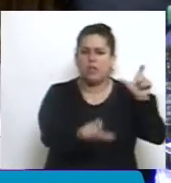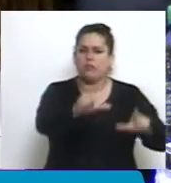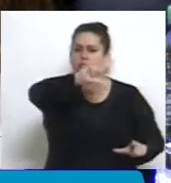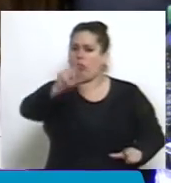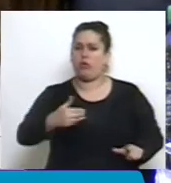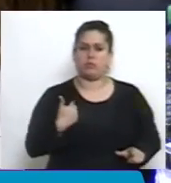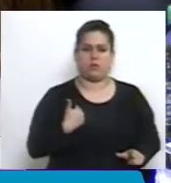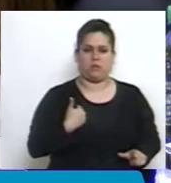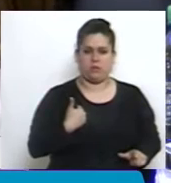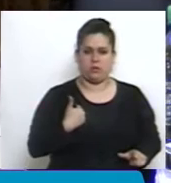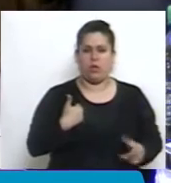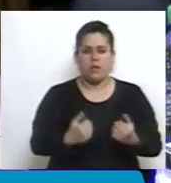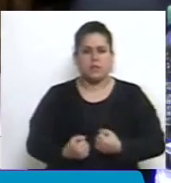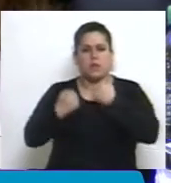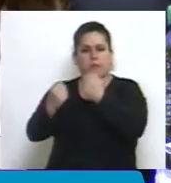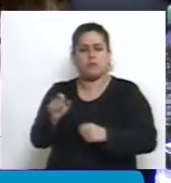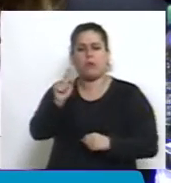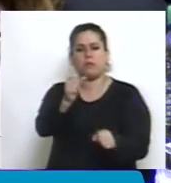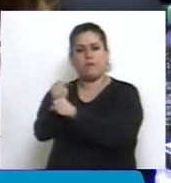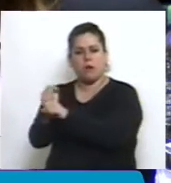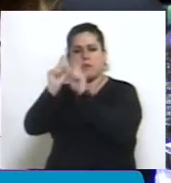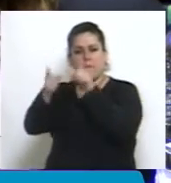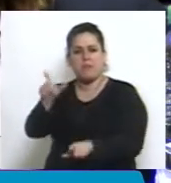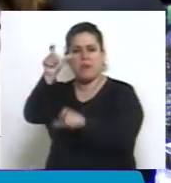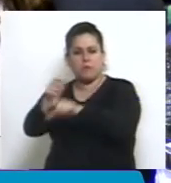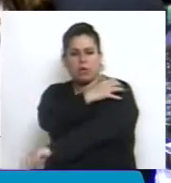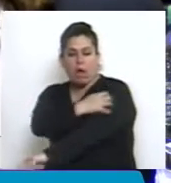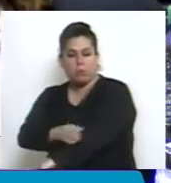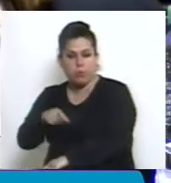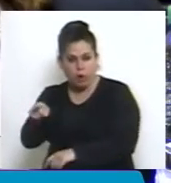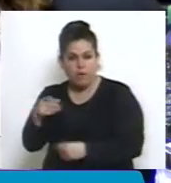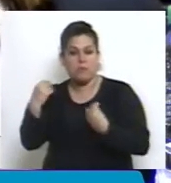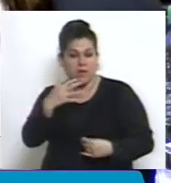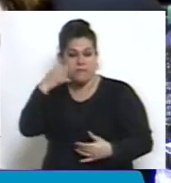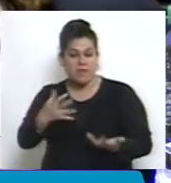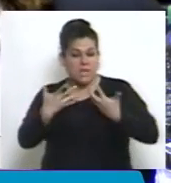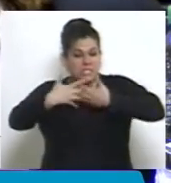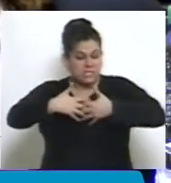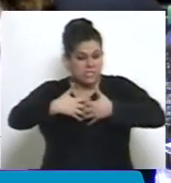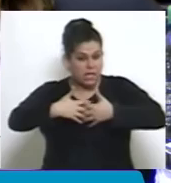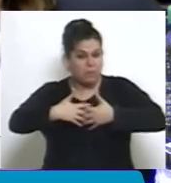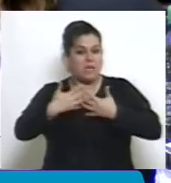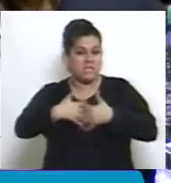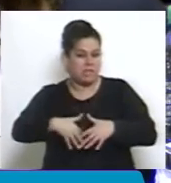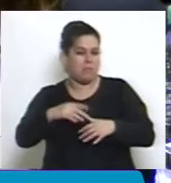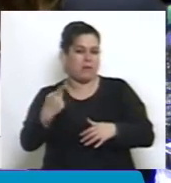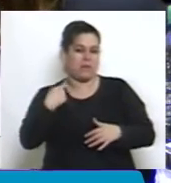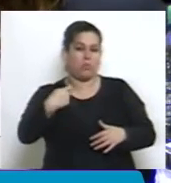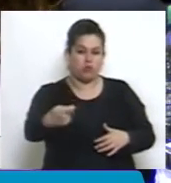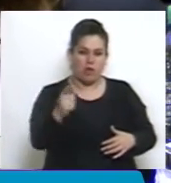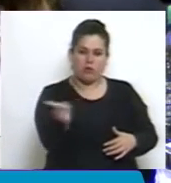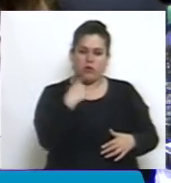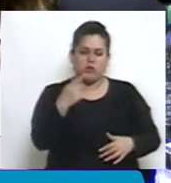y producto del esfuerzo y del trabajo de los que menos tienen, porque nuestro sistema tributario